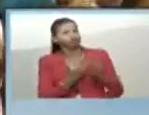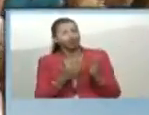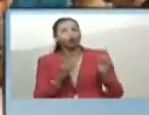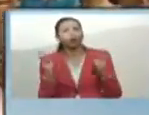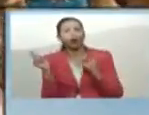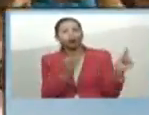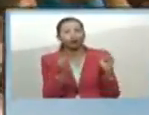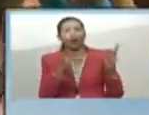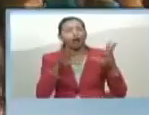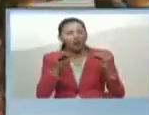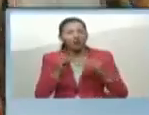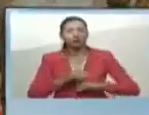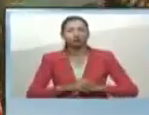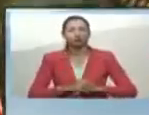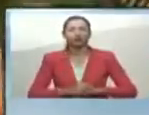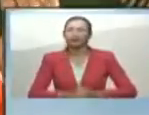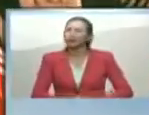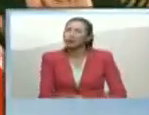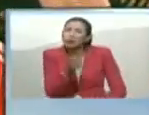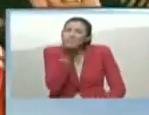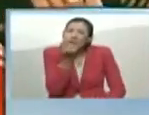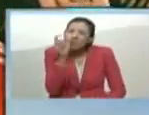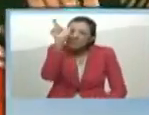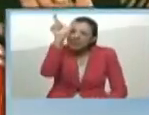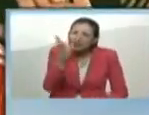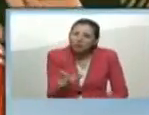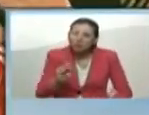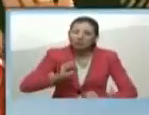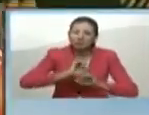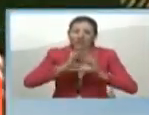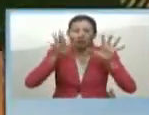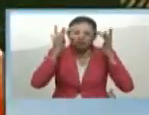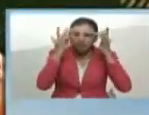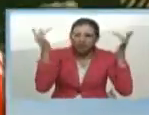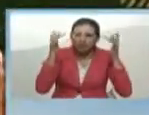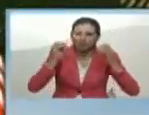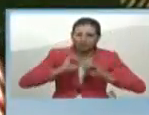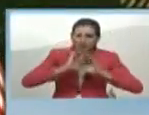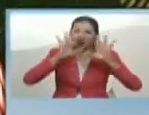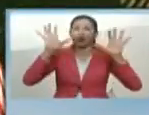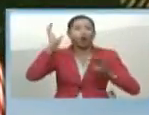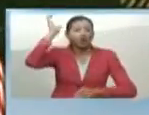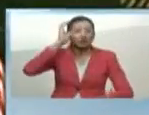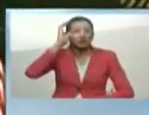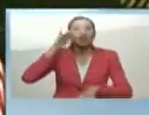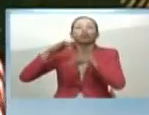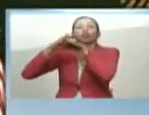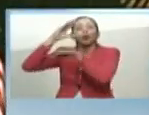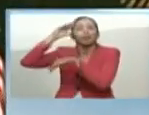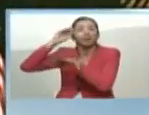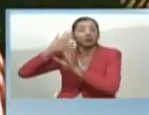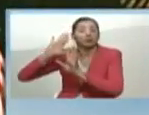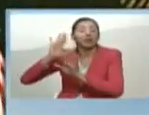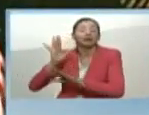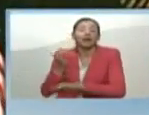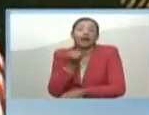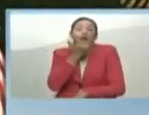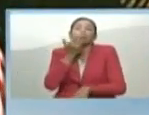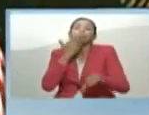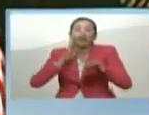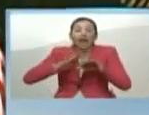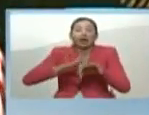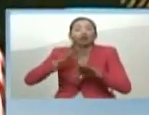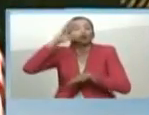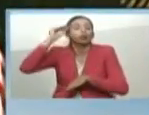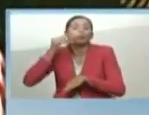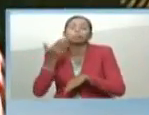patriota y demócrata en la oposición no lo me perdone Dios pues si estoy blasfemando le pido perdón a Dios